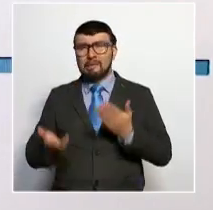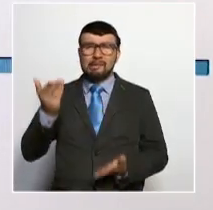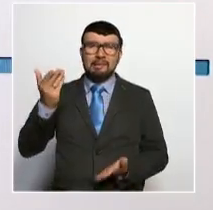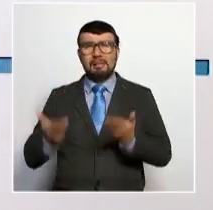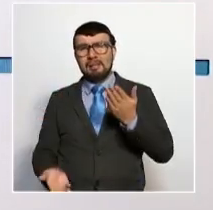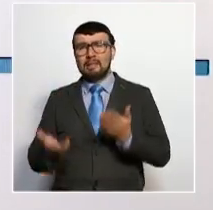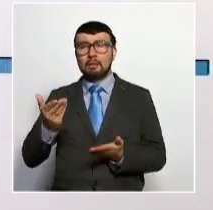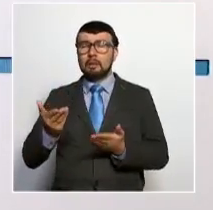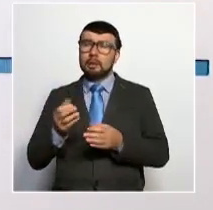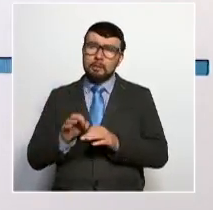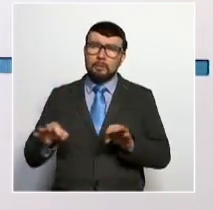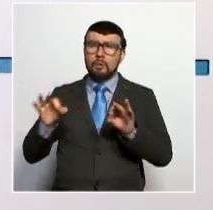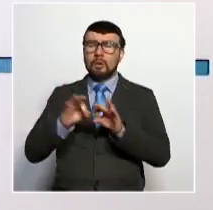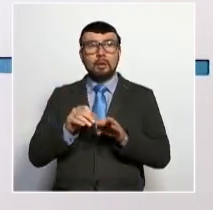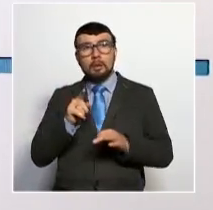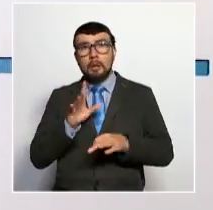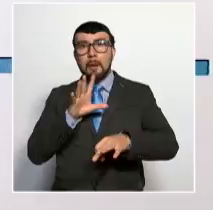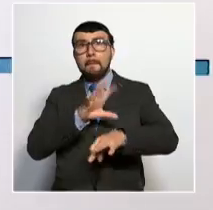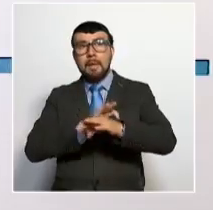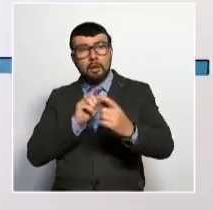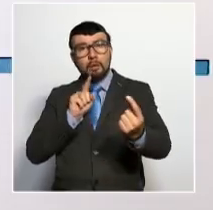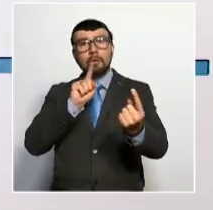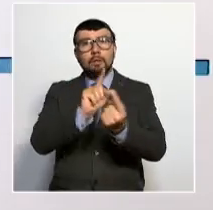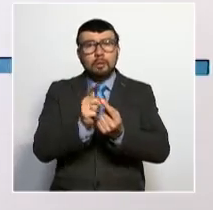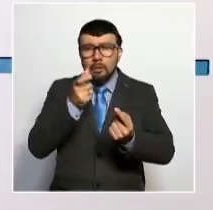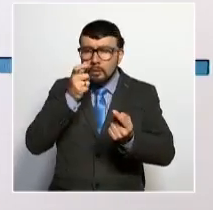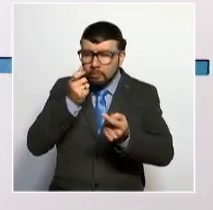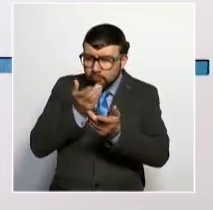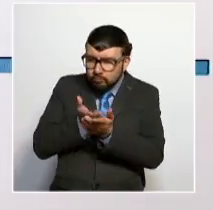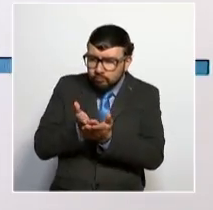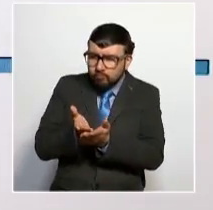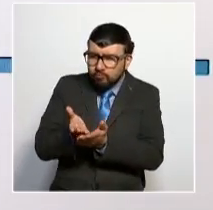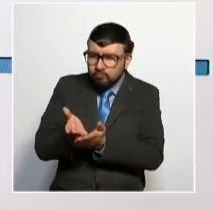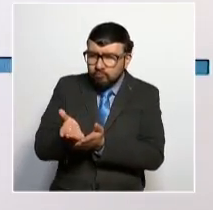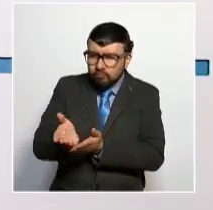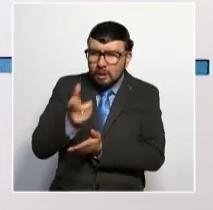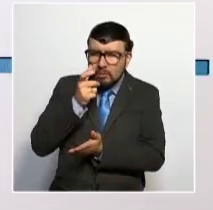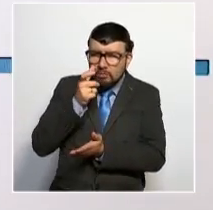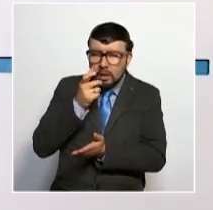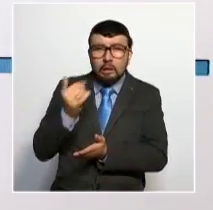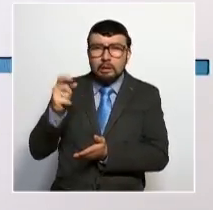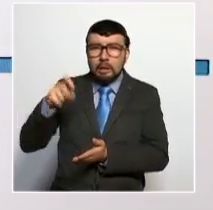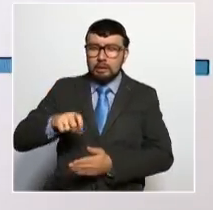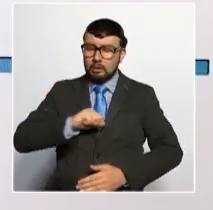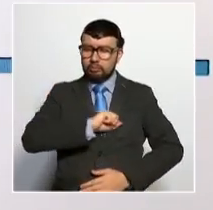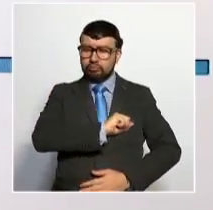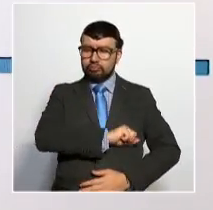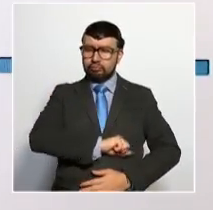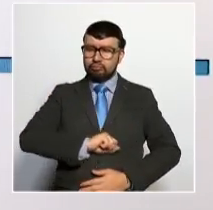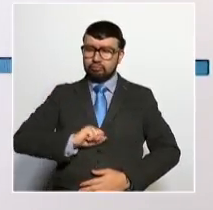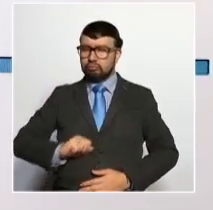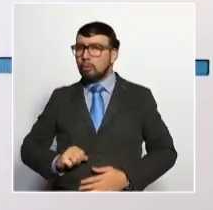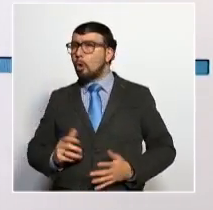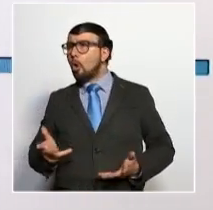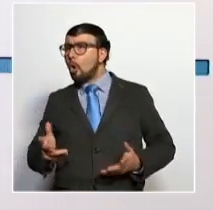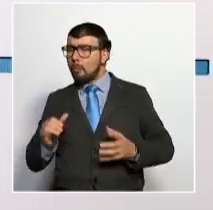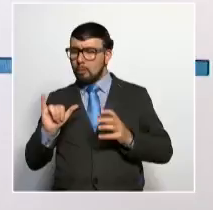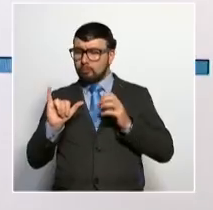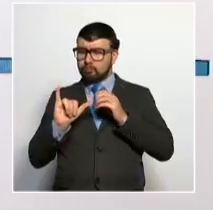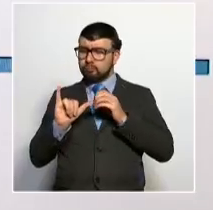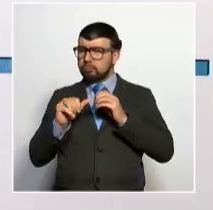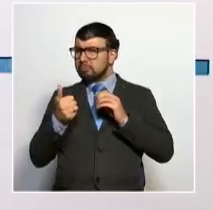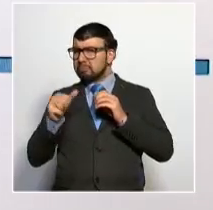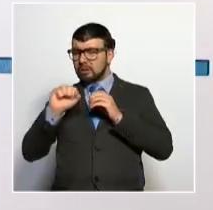un seguimiento a través de su ginecólogo para saber si necesita una ecografía o no, para que valoren cómo están los ovarios y